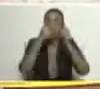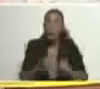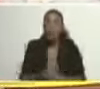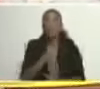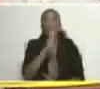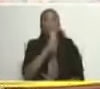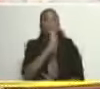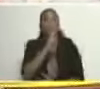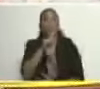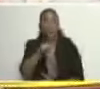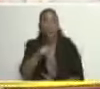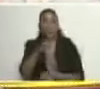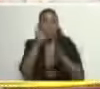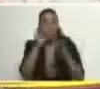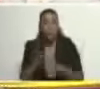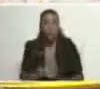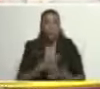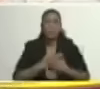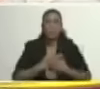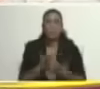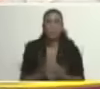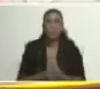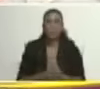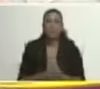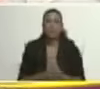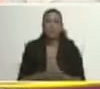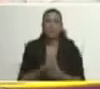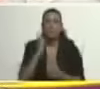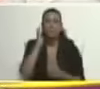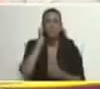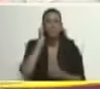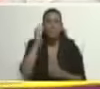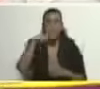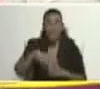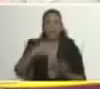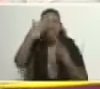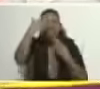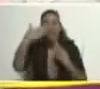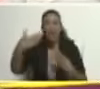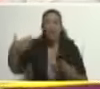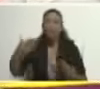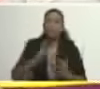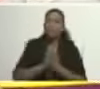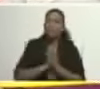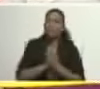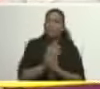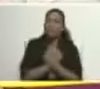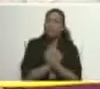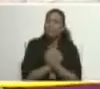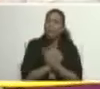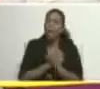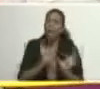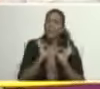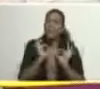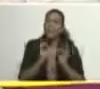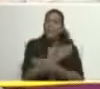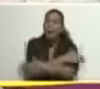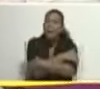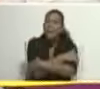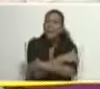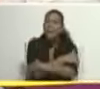Honduras de SAM. Desde aquí le enviamos un saludo muy, muy, muy, muy especial y un